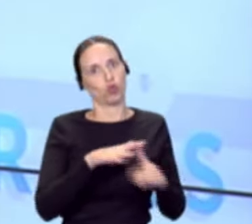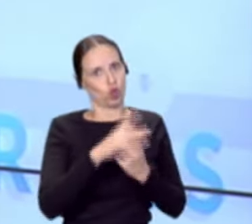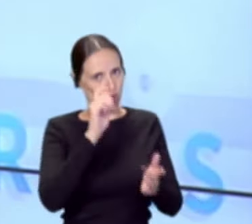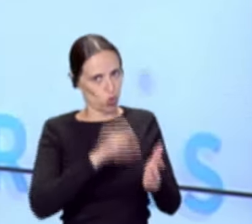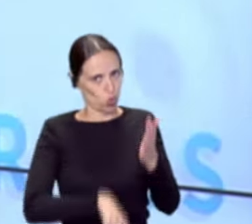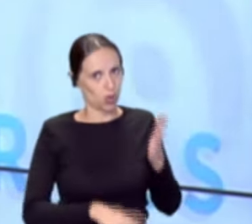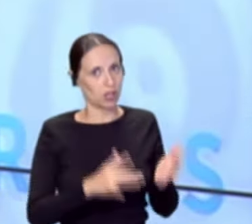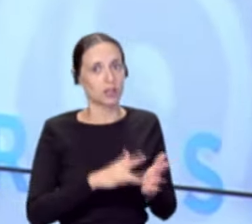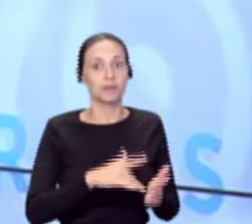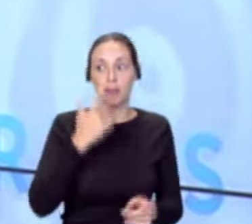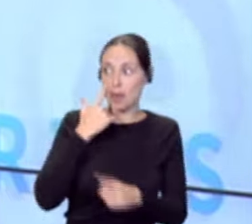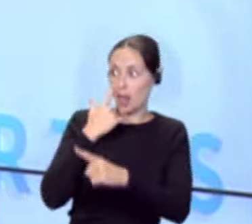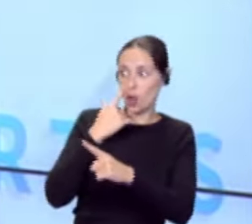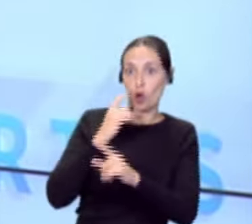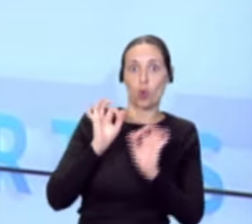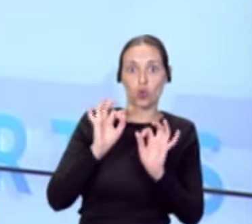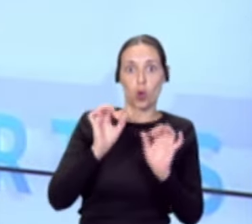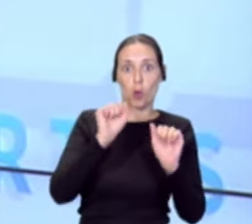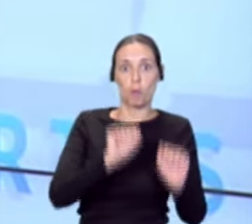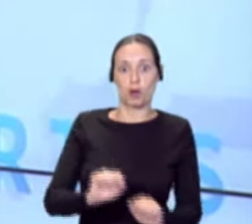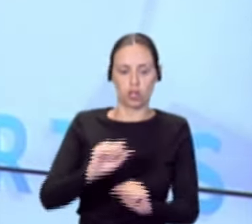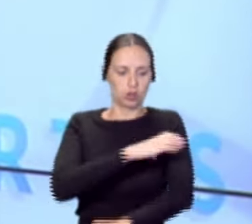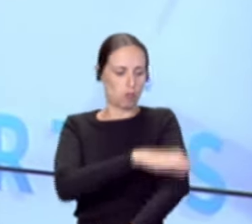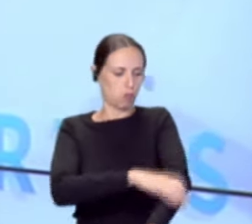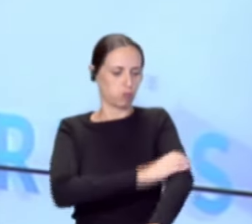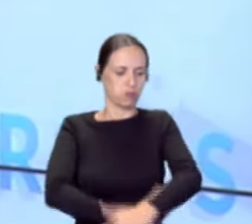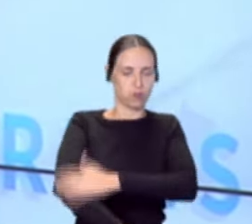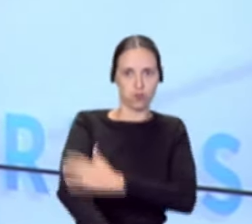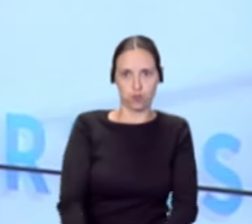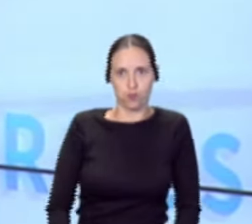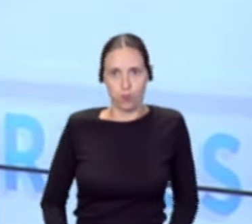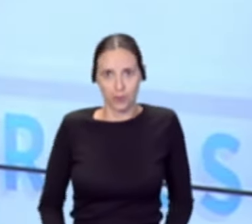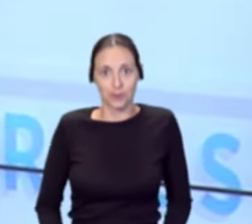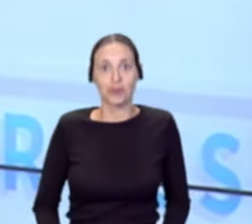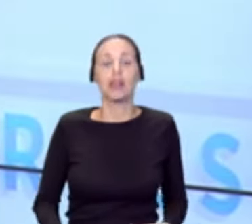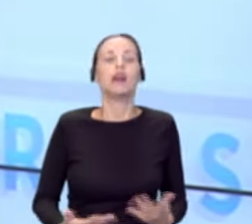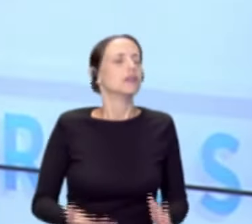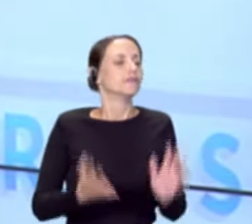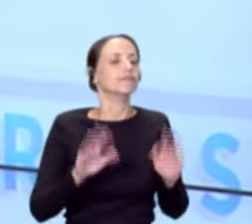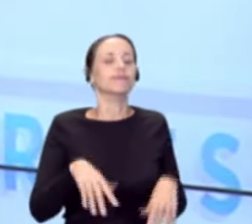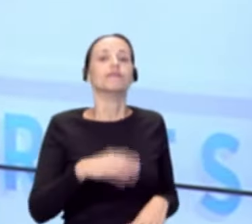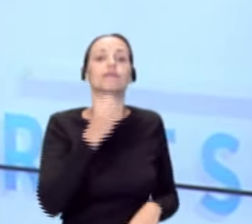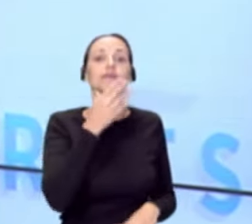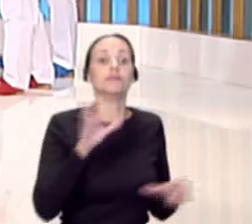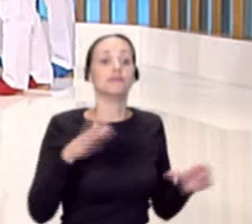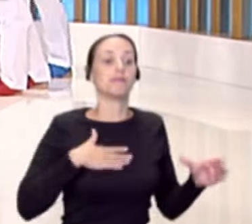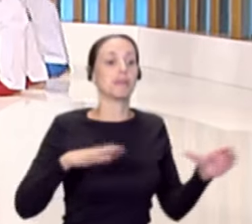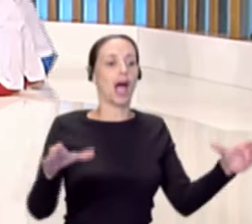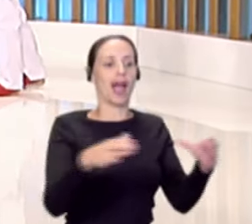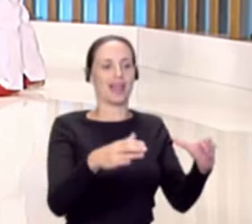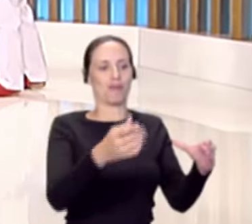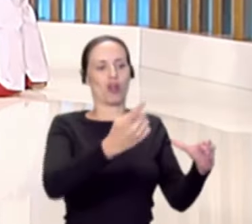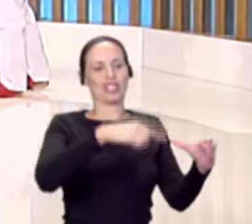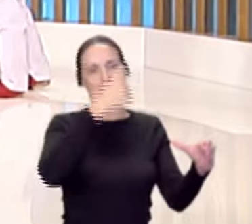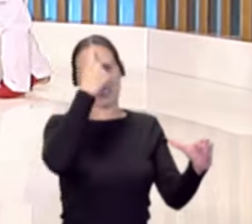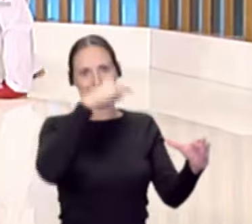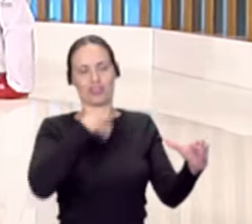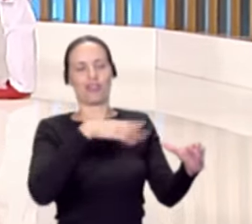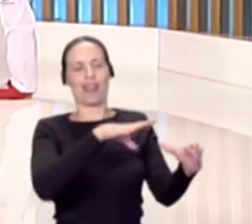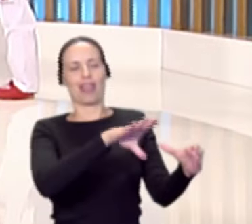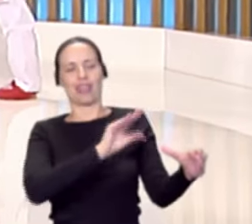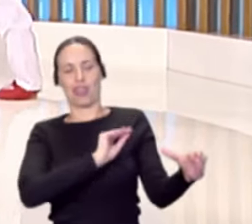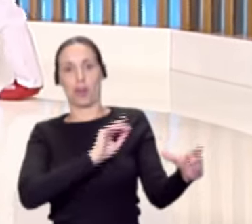poniendo ahora las protecciones ¿sí? y eso. Entonces ellos saben que les entendemos y al final pues es importante para su